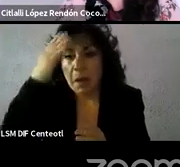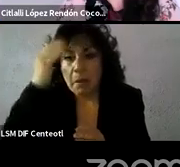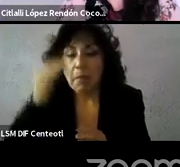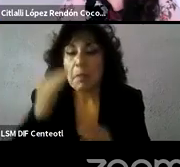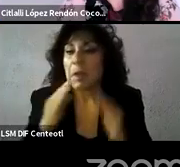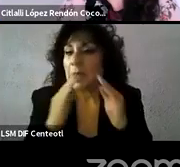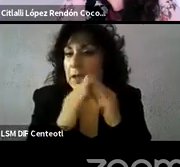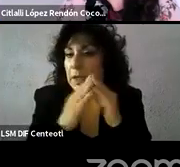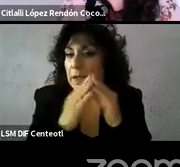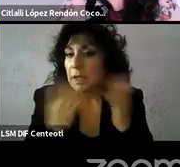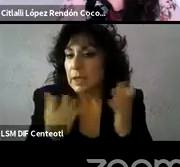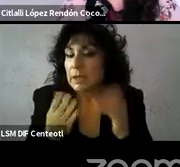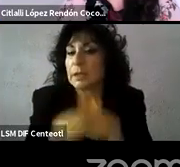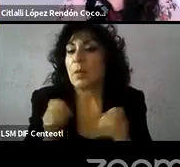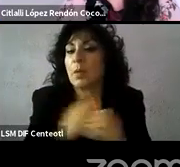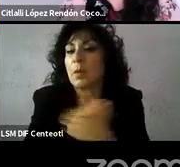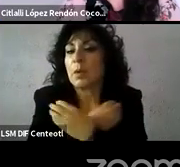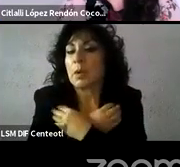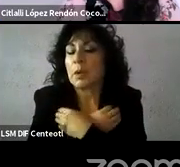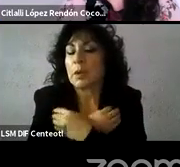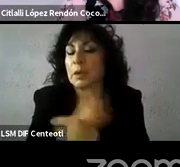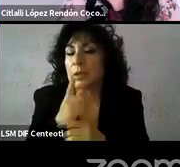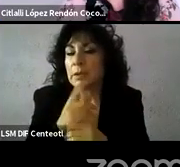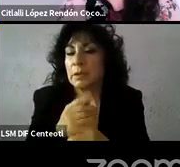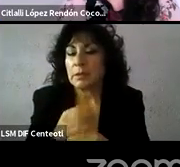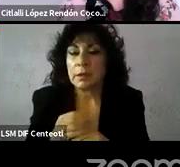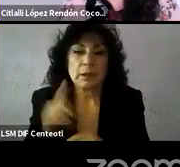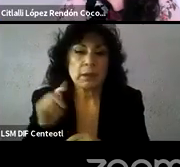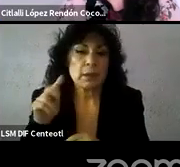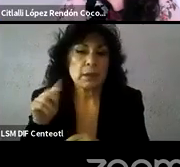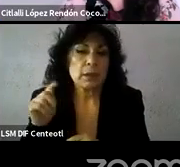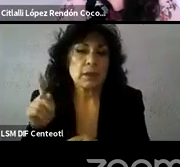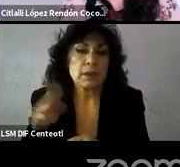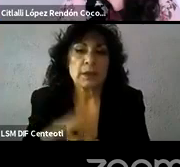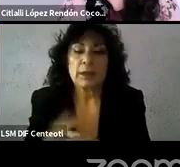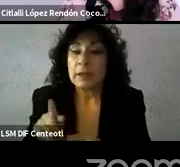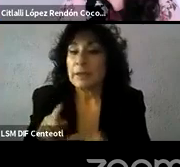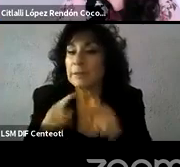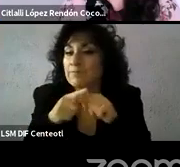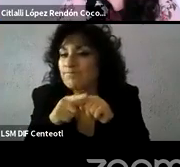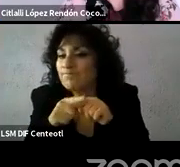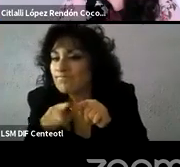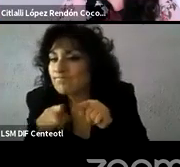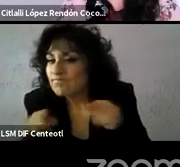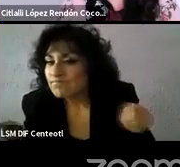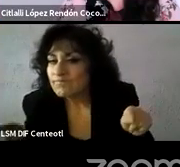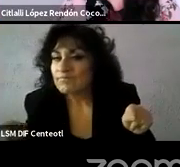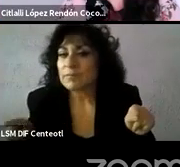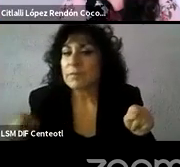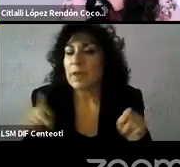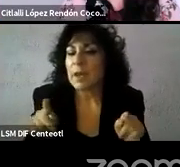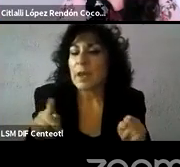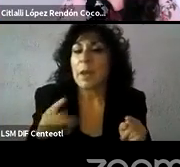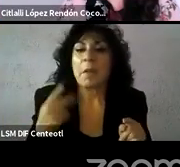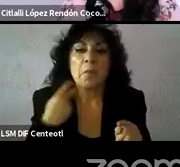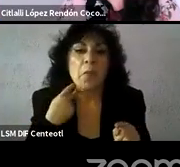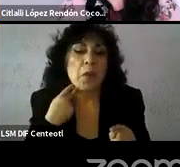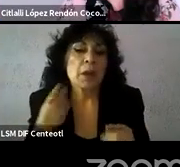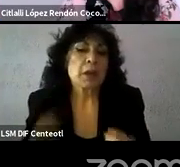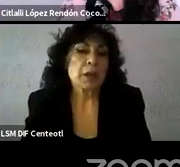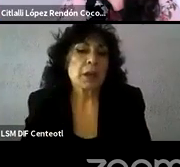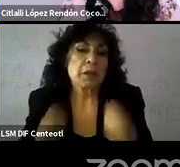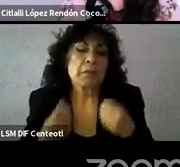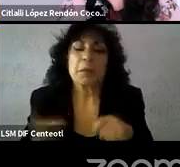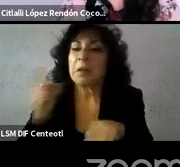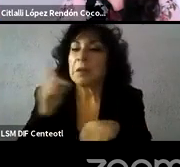televisión, creo que existe un gran quiebre entre lo que opina la comunidad que está viviendo esa política y que la está llevando a cabo día a